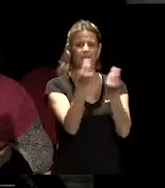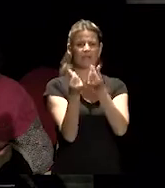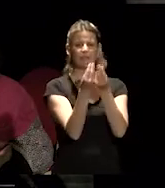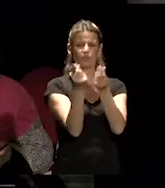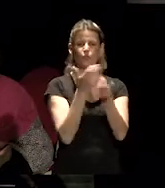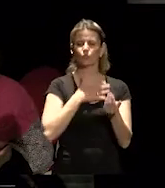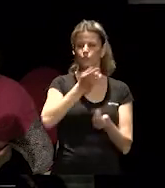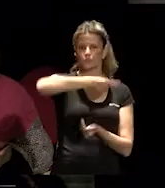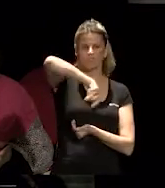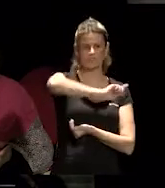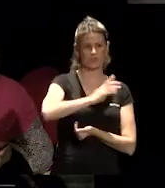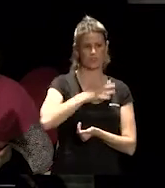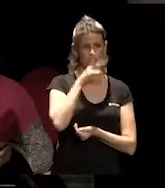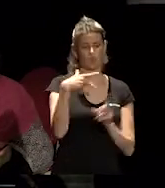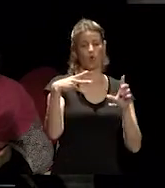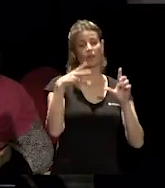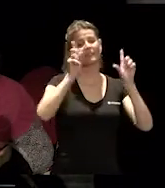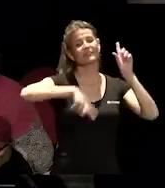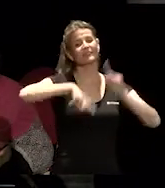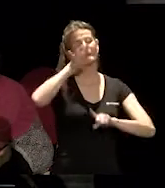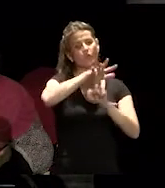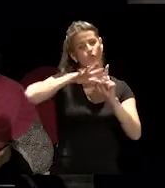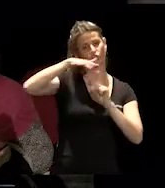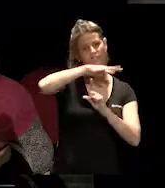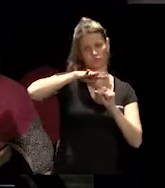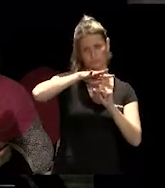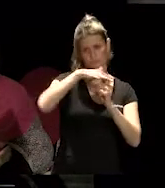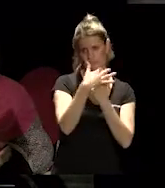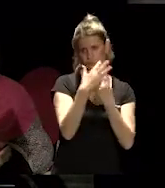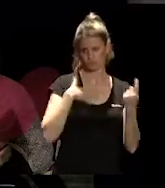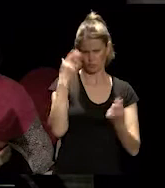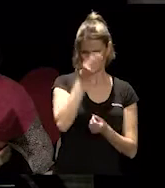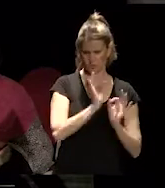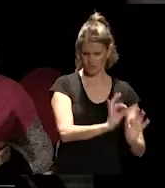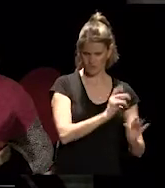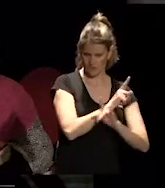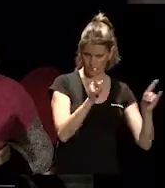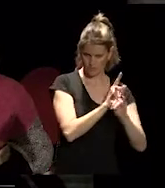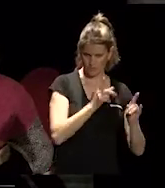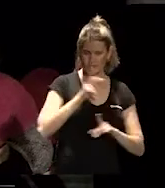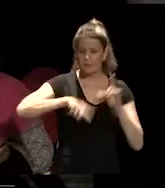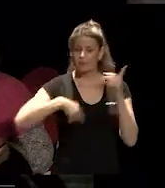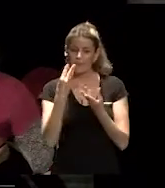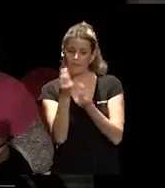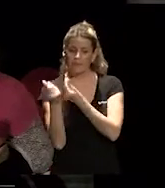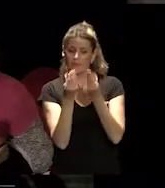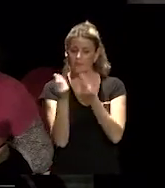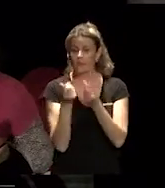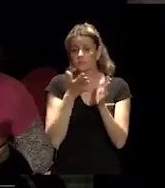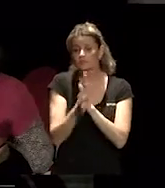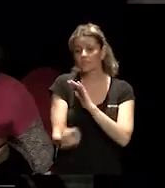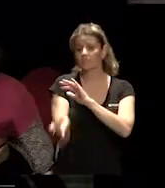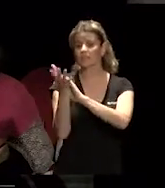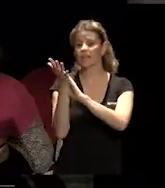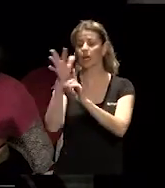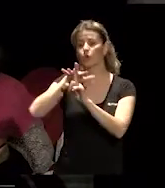su efecto viene determinado por el contexto. Yo pienso eso de la música. Depende de nuestra percepción y viene determinado el contexto. El contexto